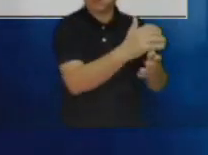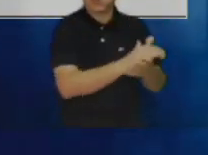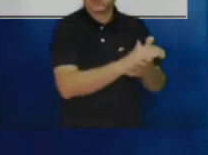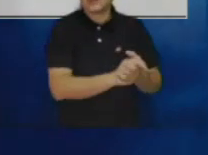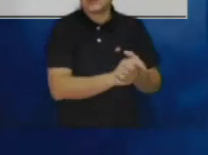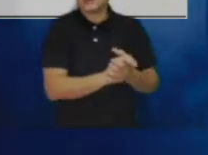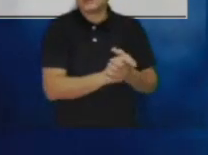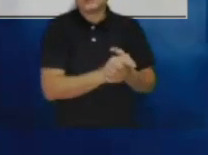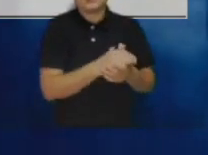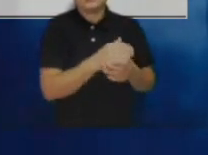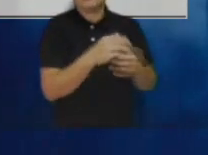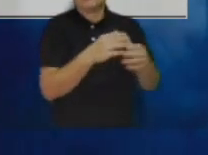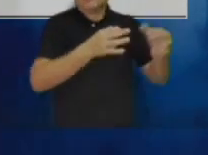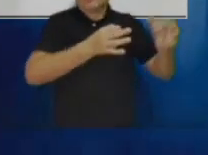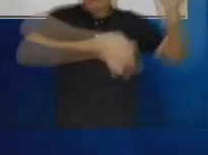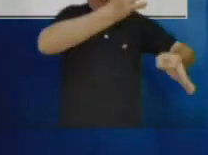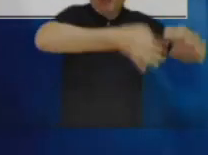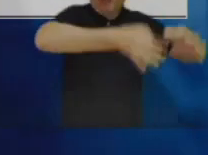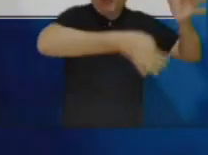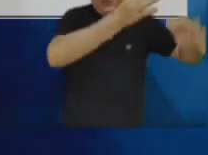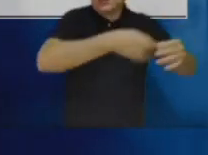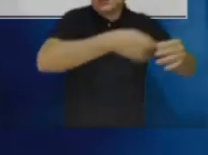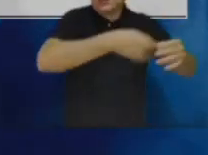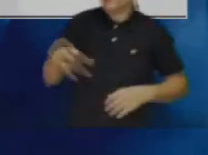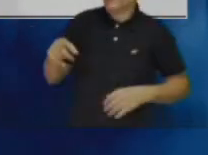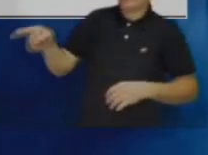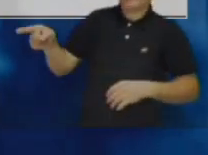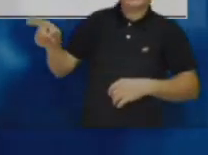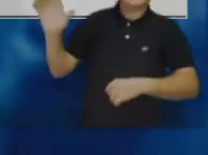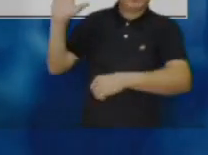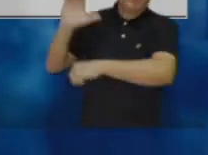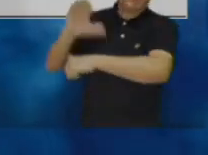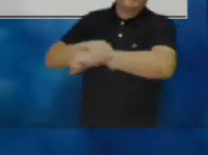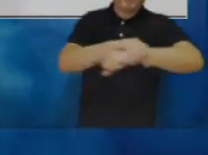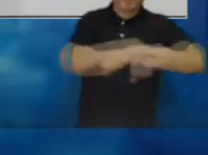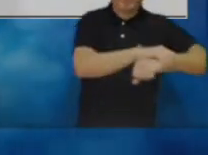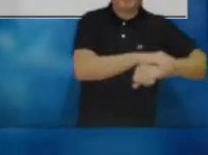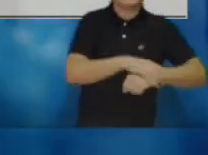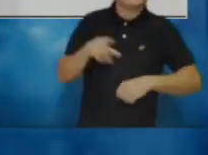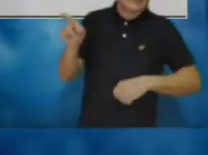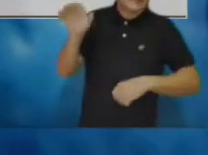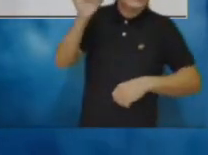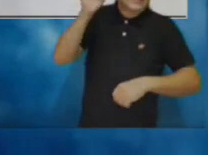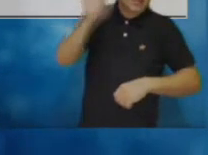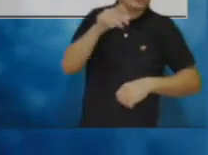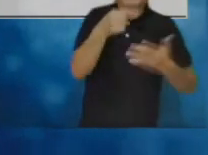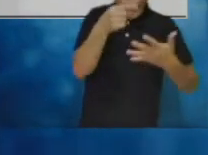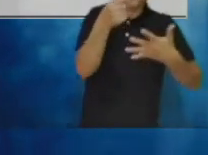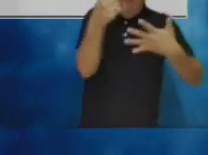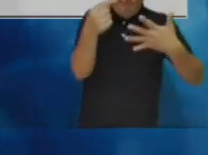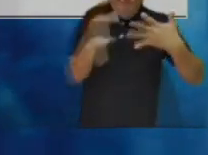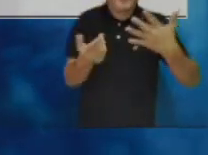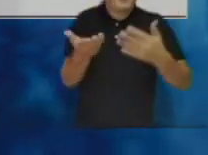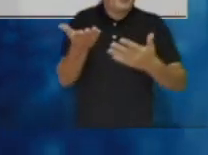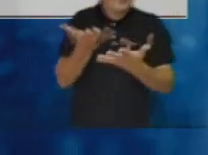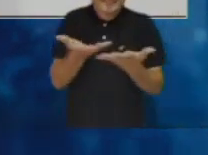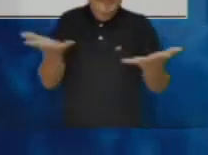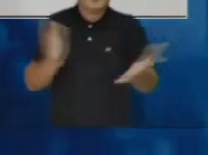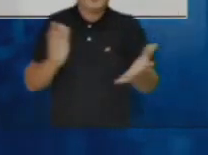Creo que hablé de las penalidades que existen de prisión y multa, etcétera. manejo